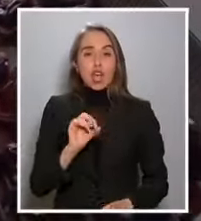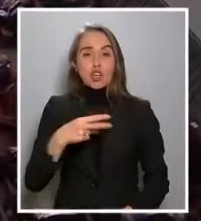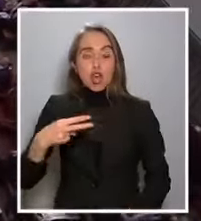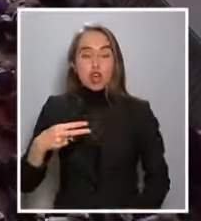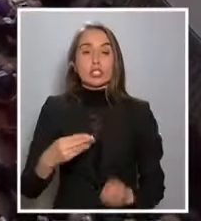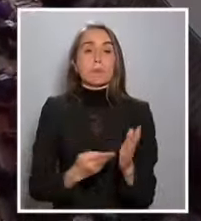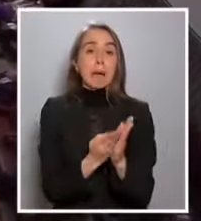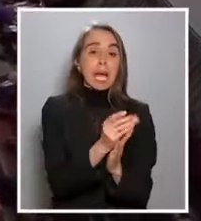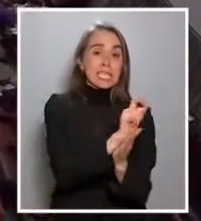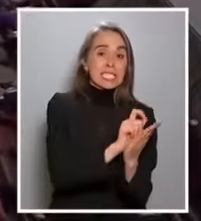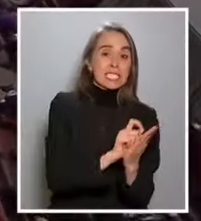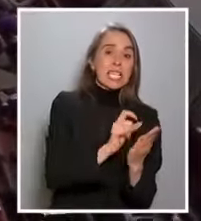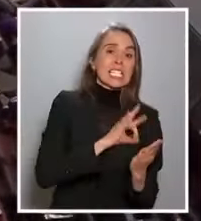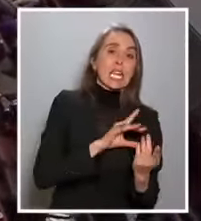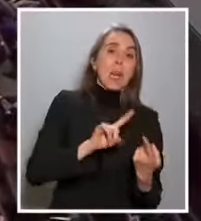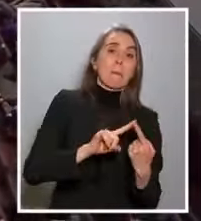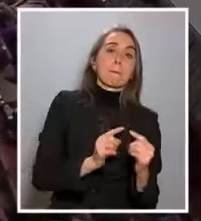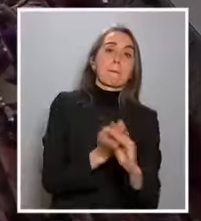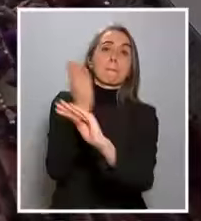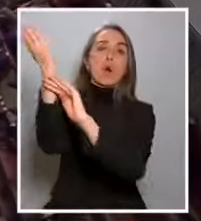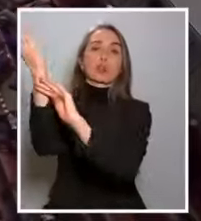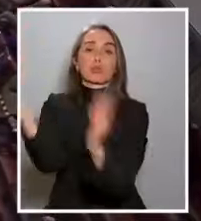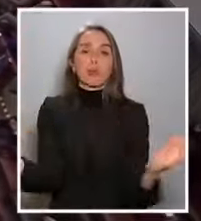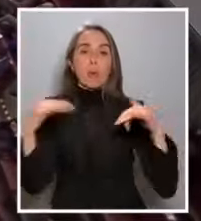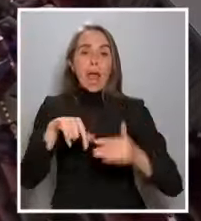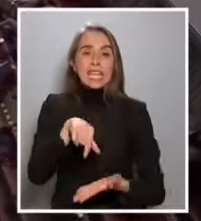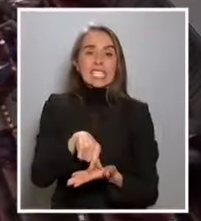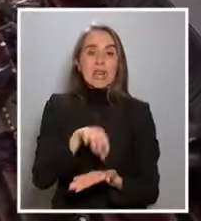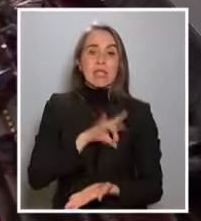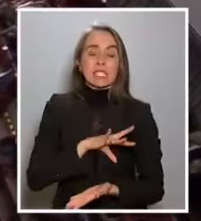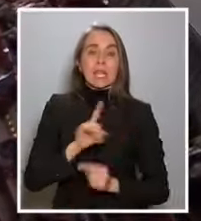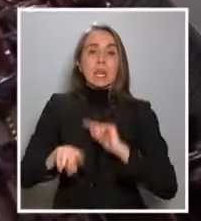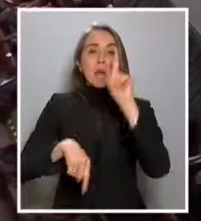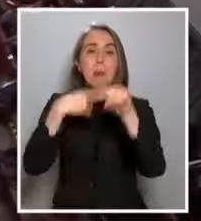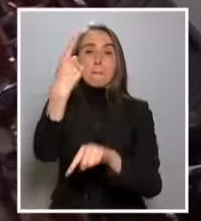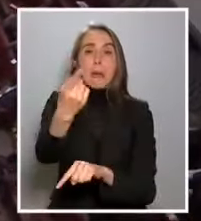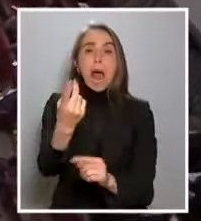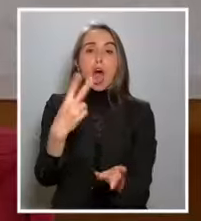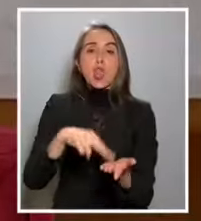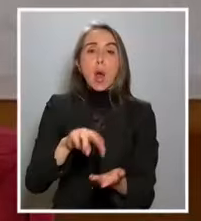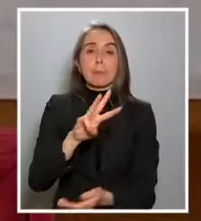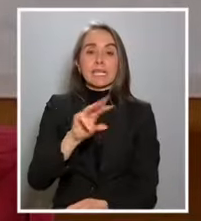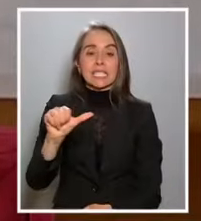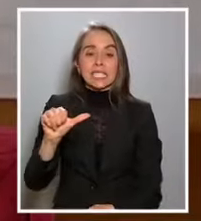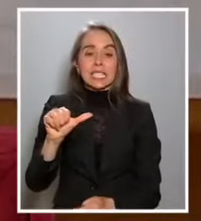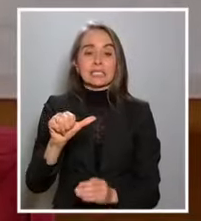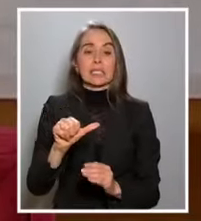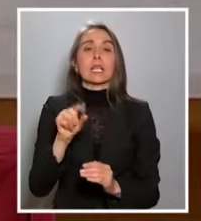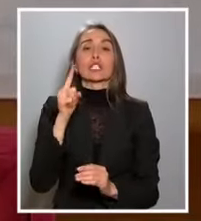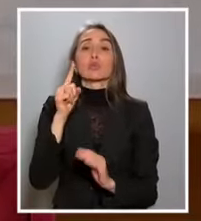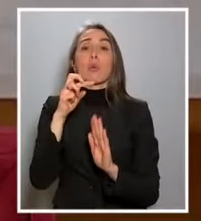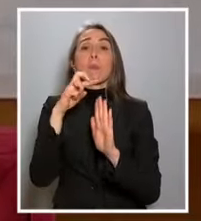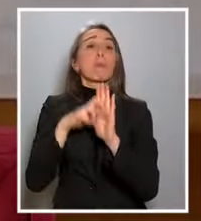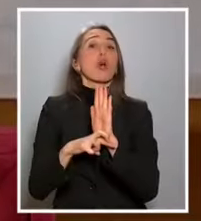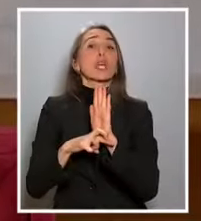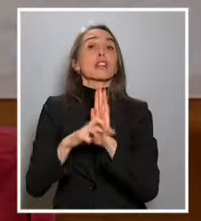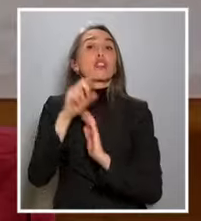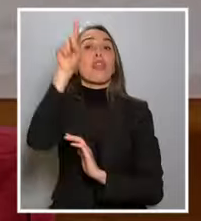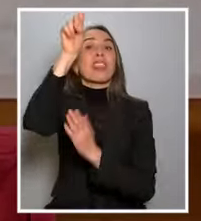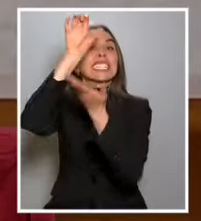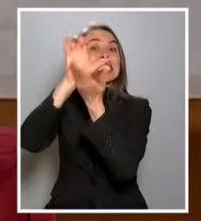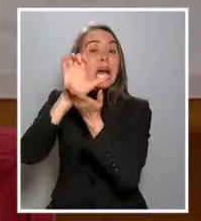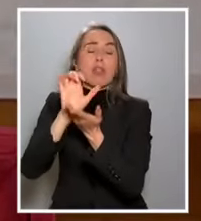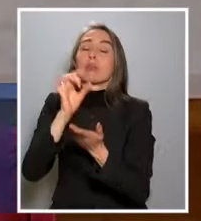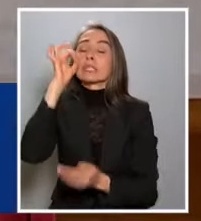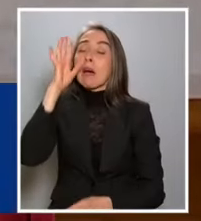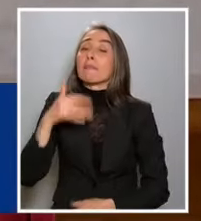proceso de postulación de nuestra sede con miras al 2036, proyecto de Estado. Sabemos que no va